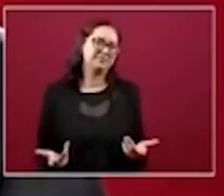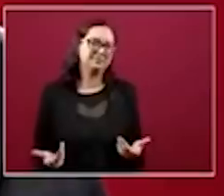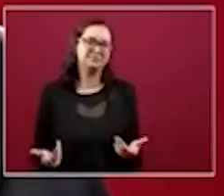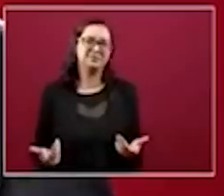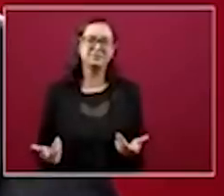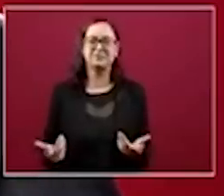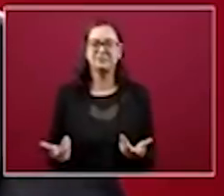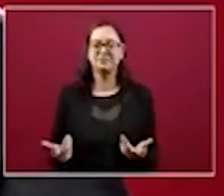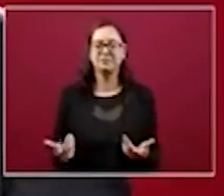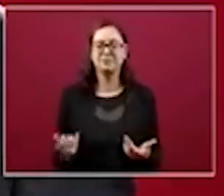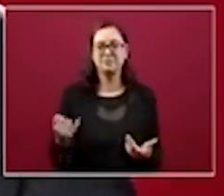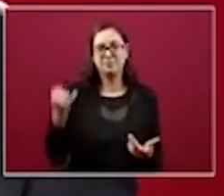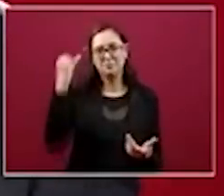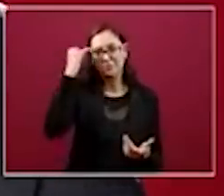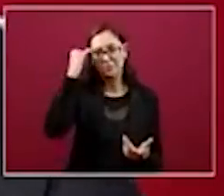en